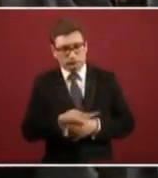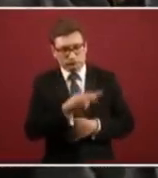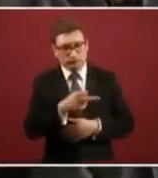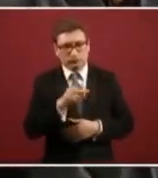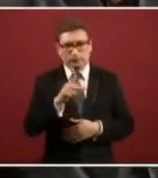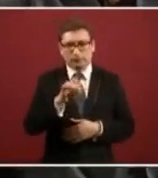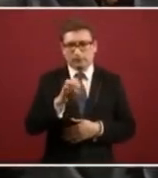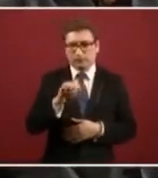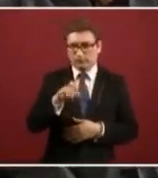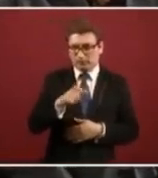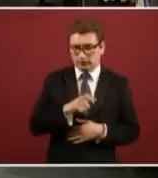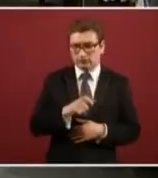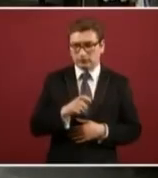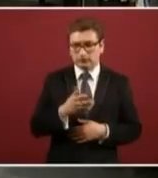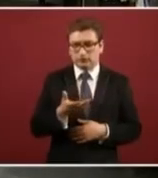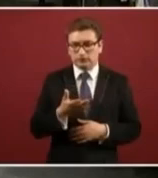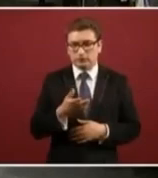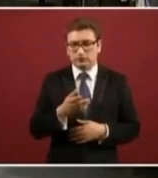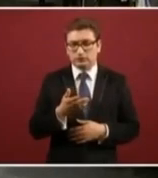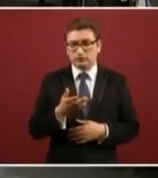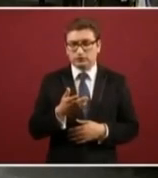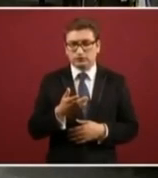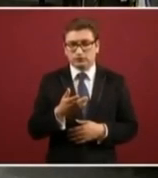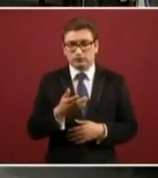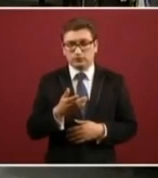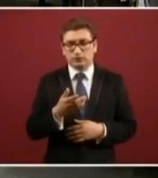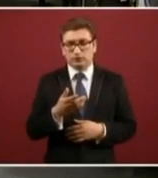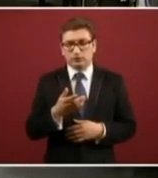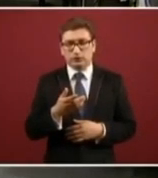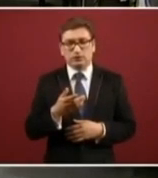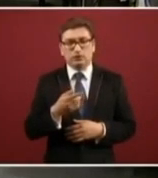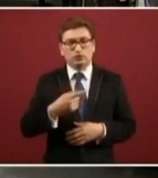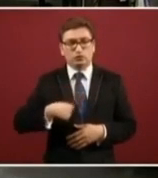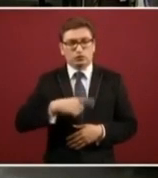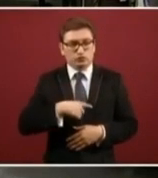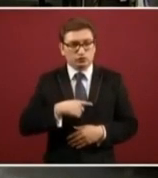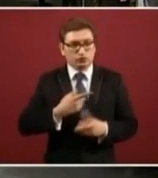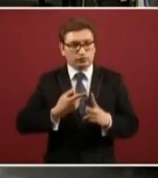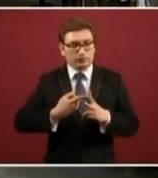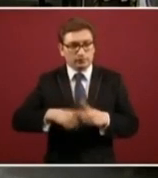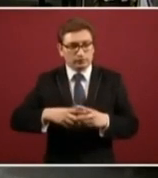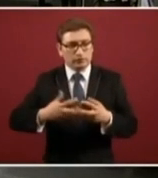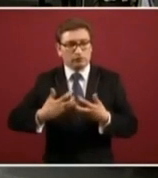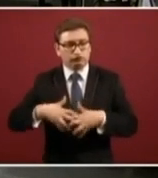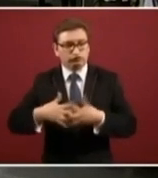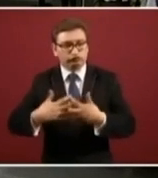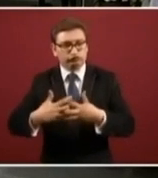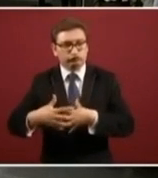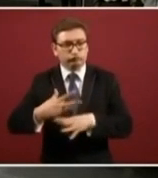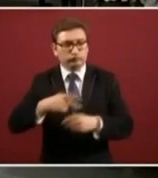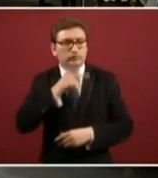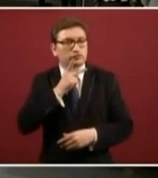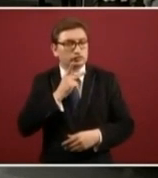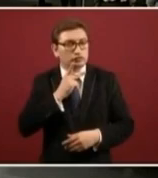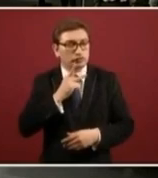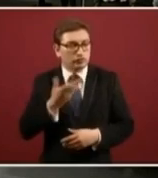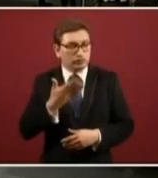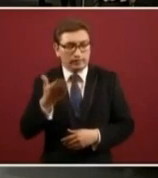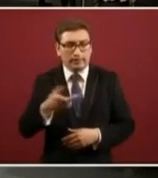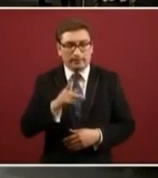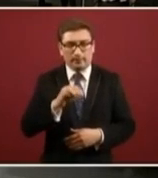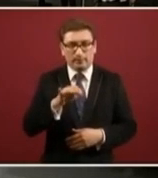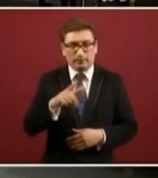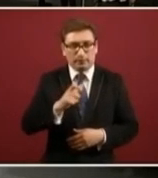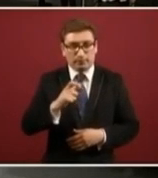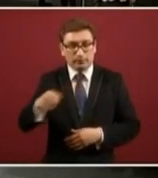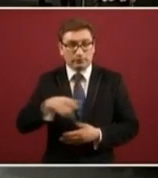Pemex, dice usted, vamos a empezar a sembrar petróleo. Quiere decir que el dinero de Pemex en una buena parte va a ir